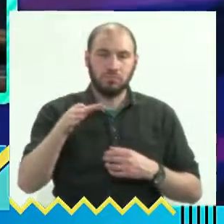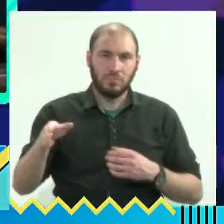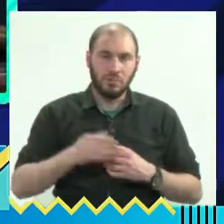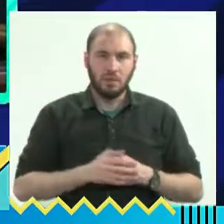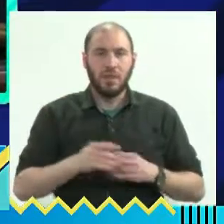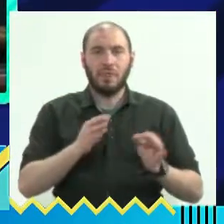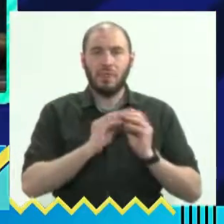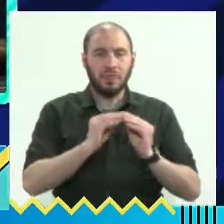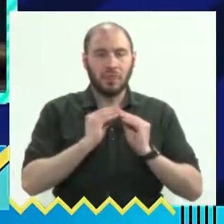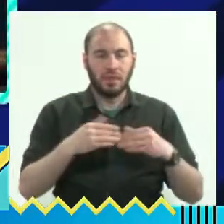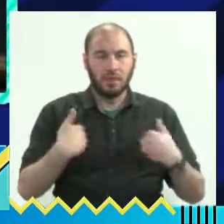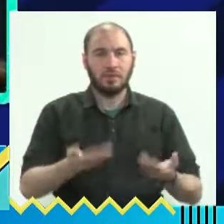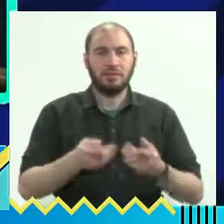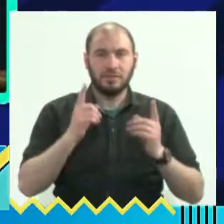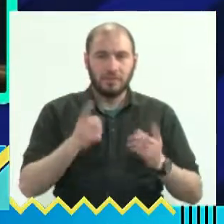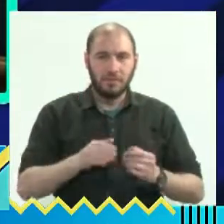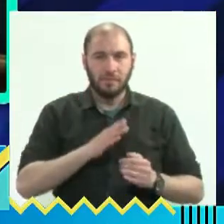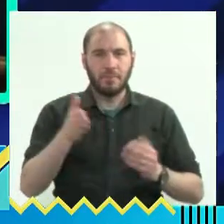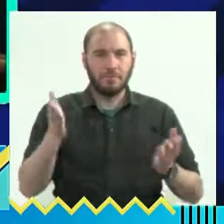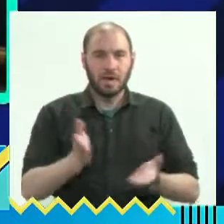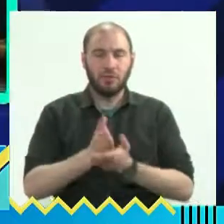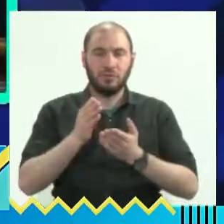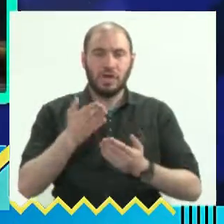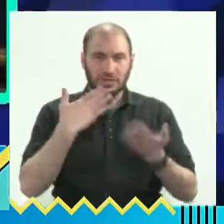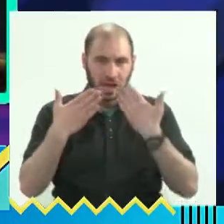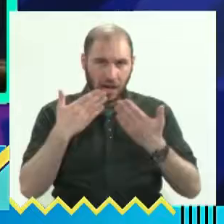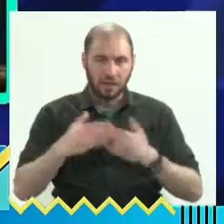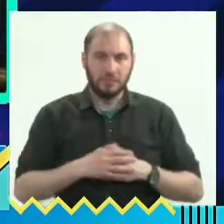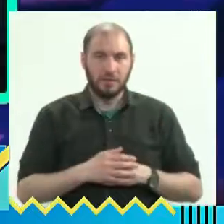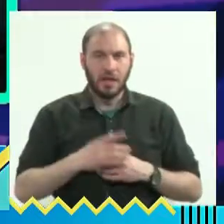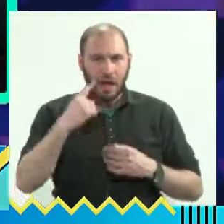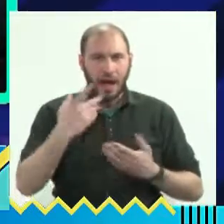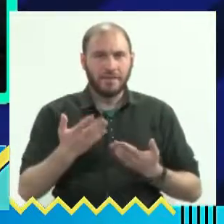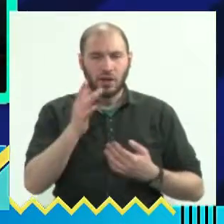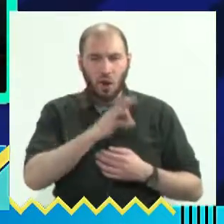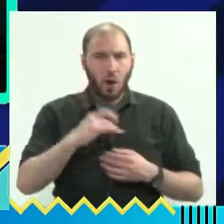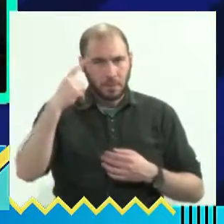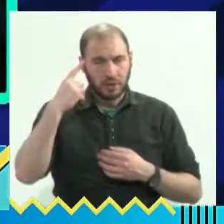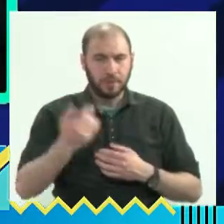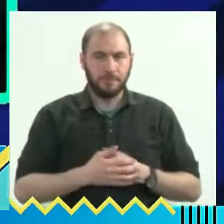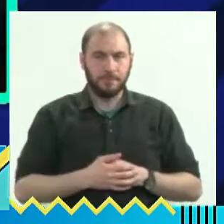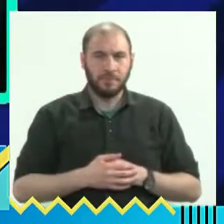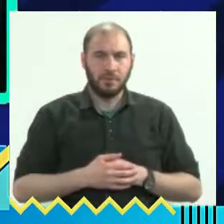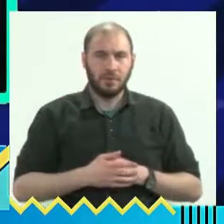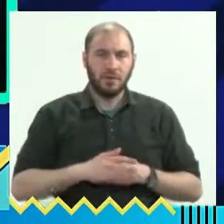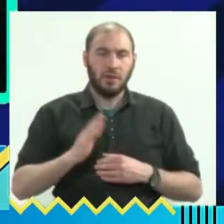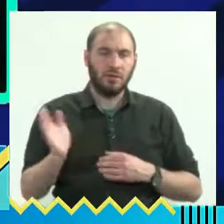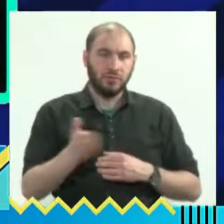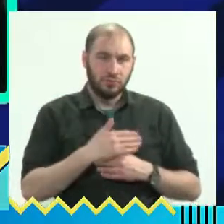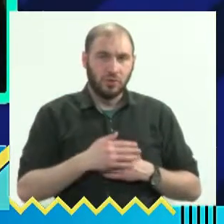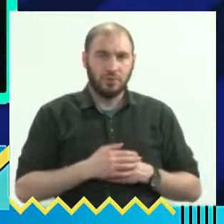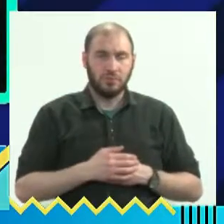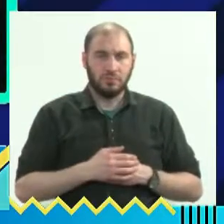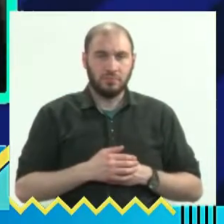en discusión. También fuimos a las facultades, a hacer charlas, a ver qué opinaban. Y en todos lados, la verdad que nos veníamos